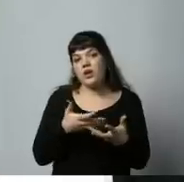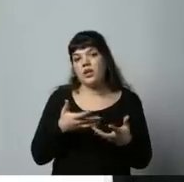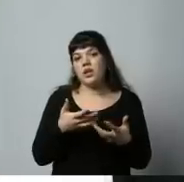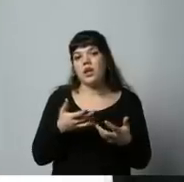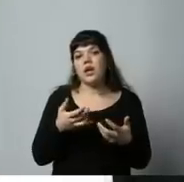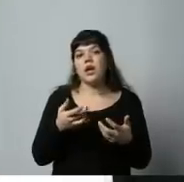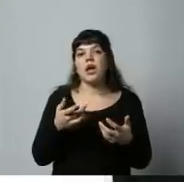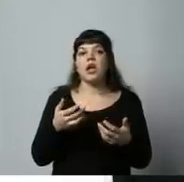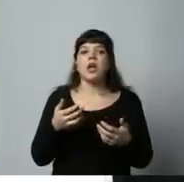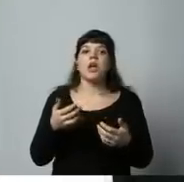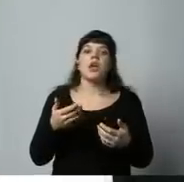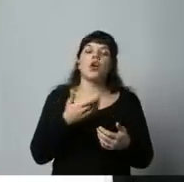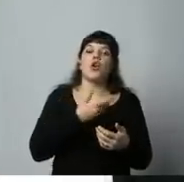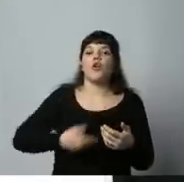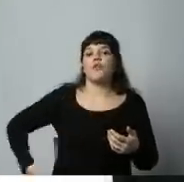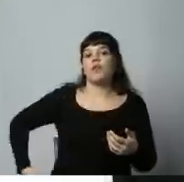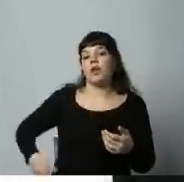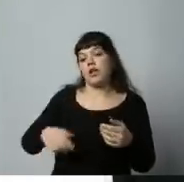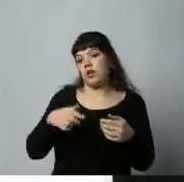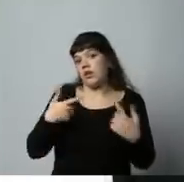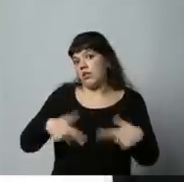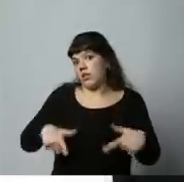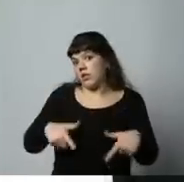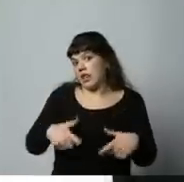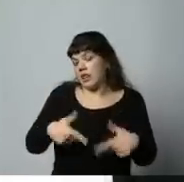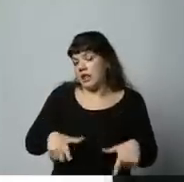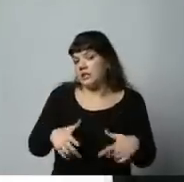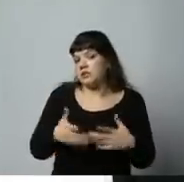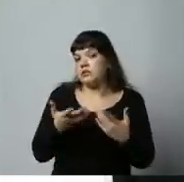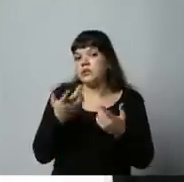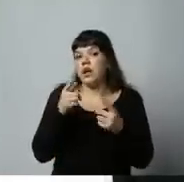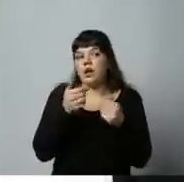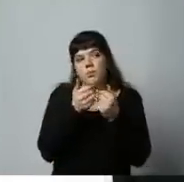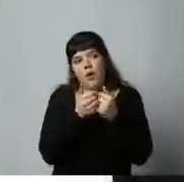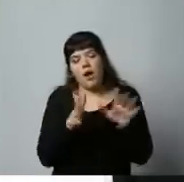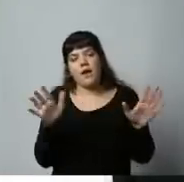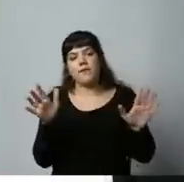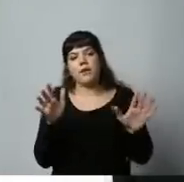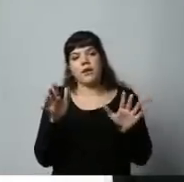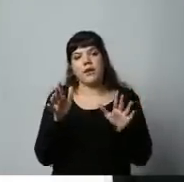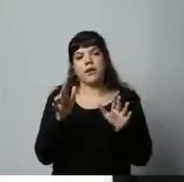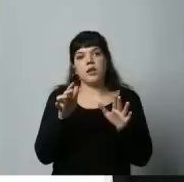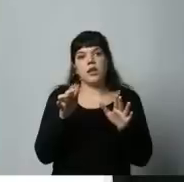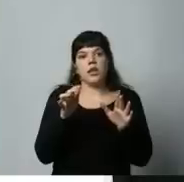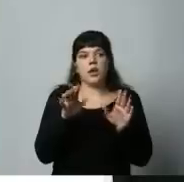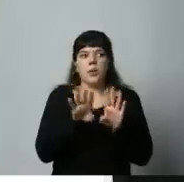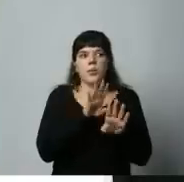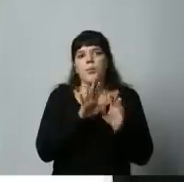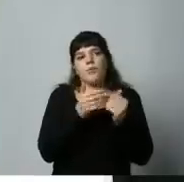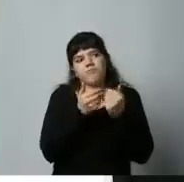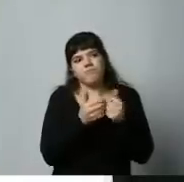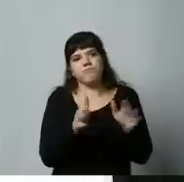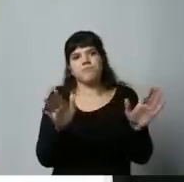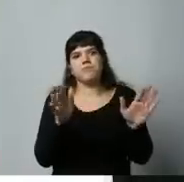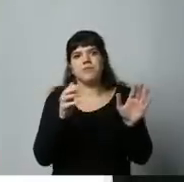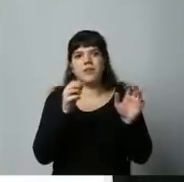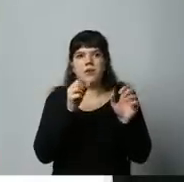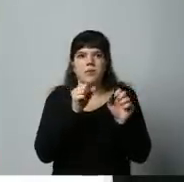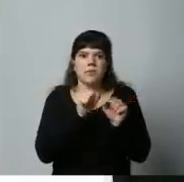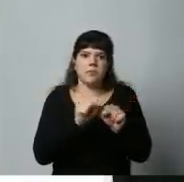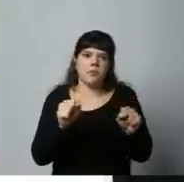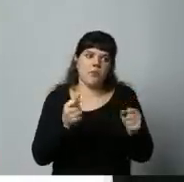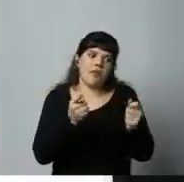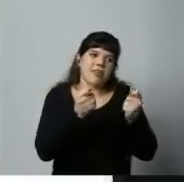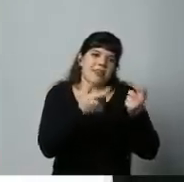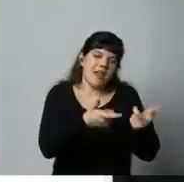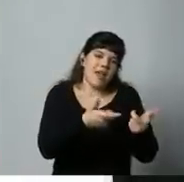gobierno departamental con esto ha abierto una puerta y y y y le ha dado le hemos dado